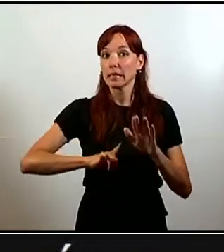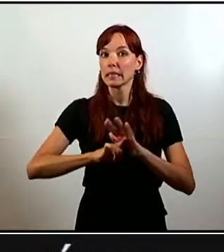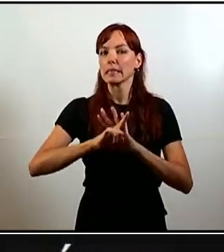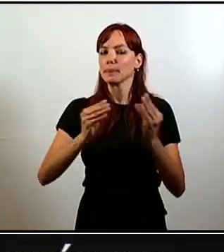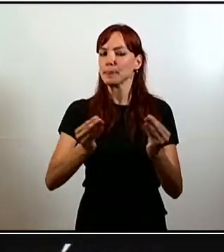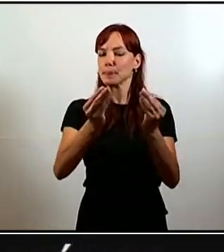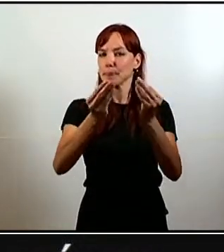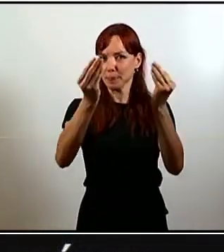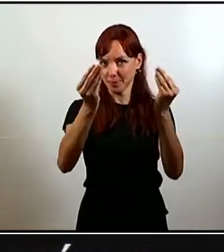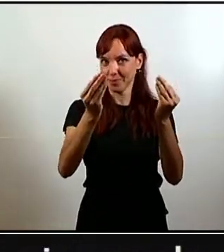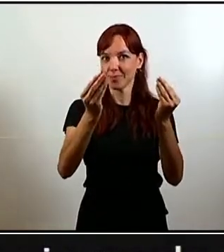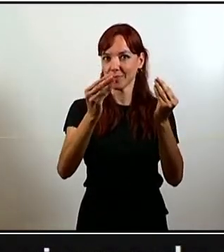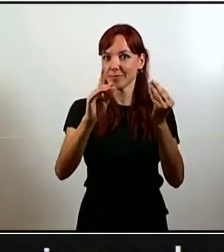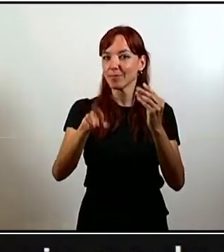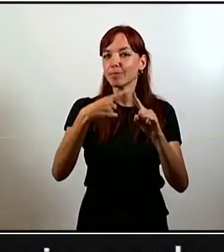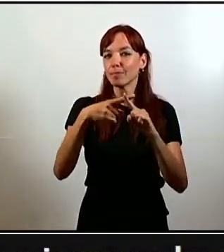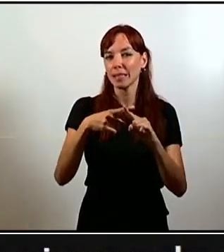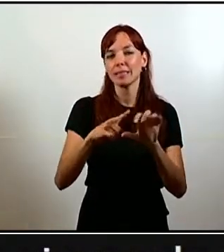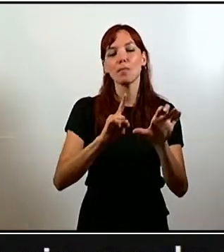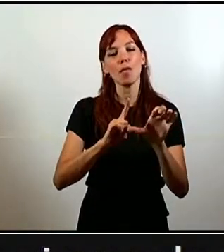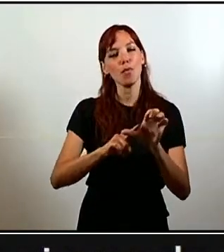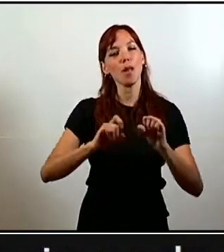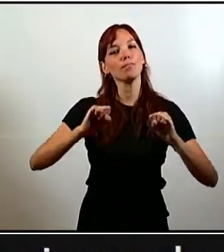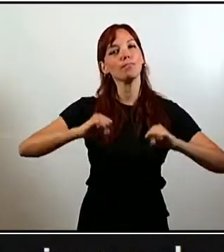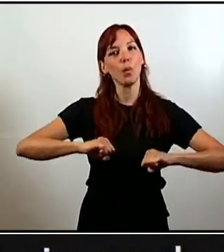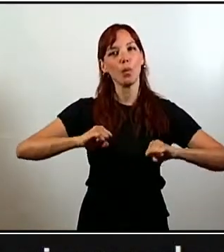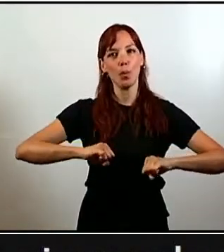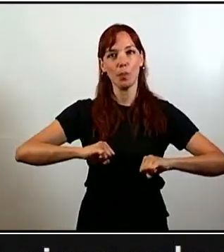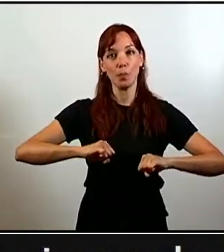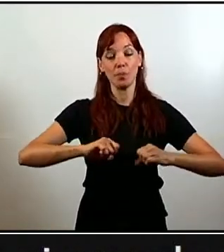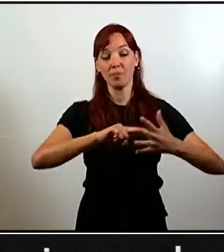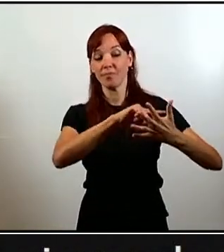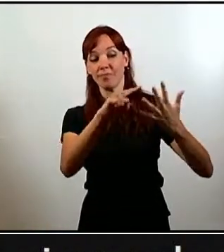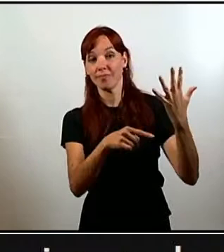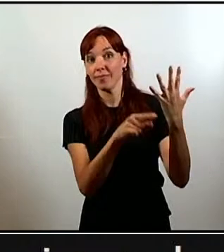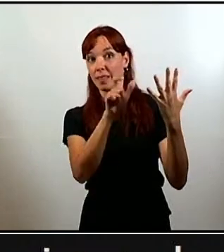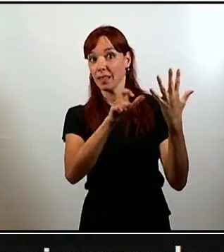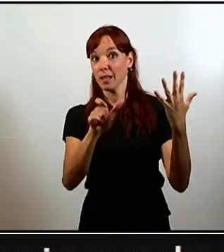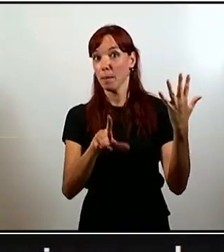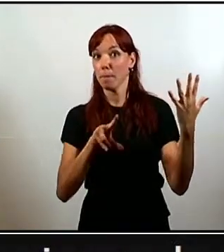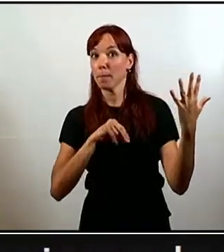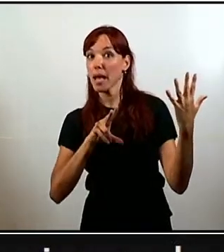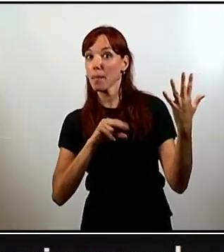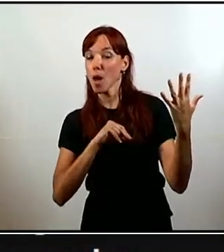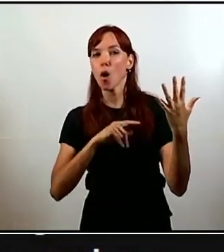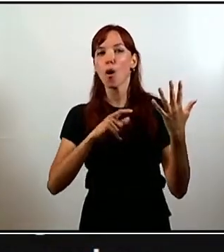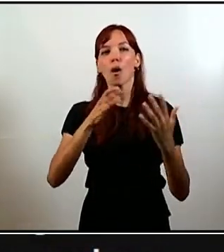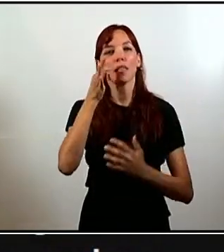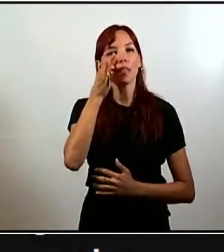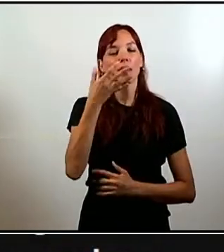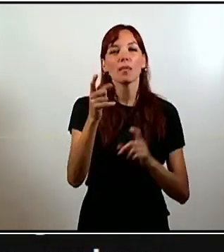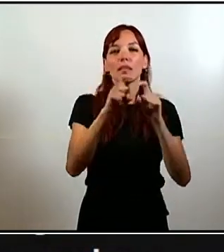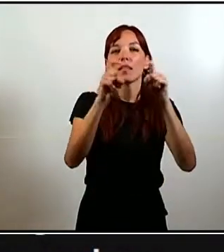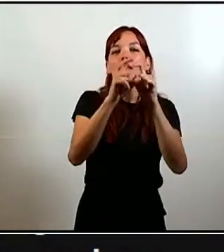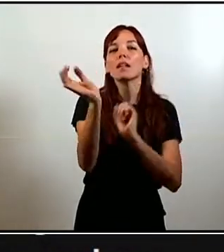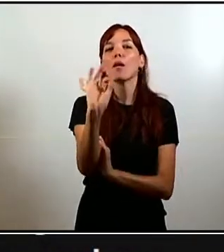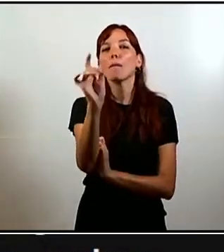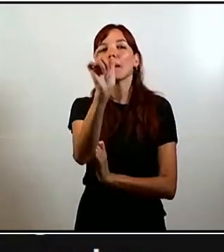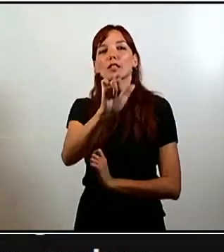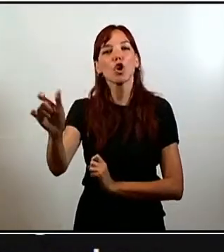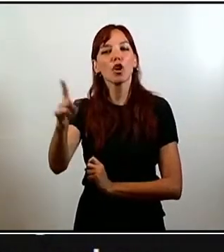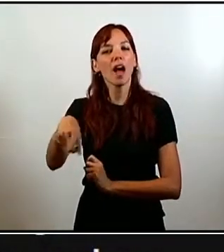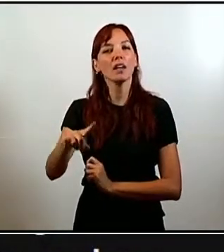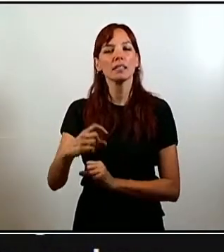desde luego, para hacer más región. Detrás de estas medallas hay personas, hay entidades que entregan